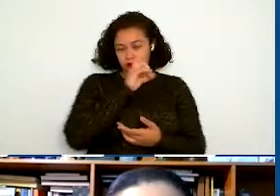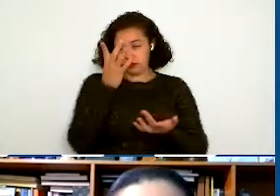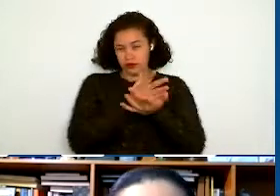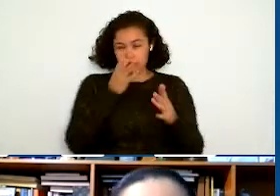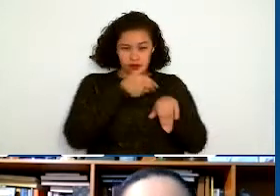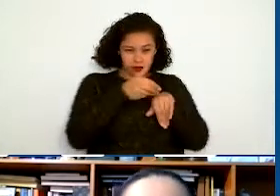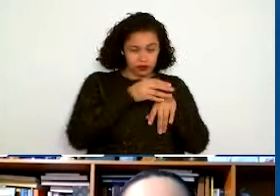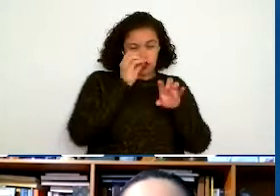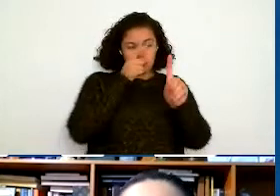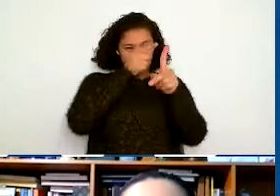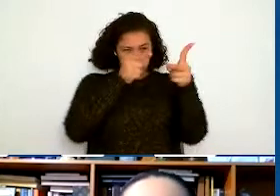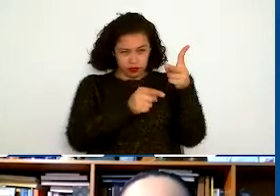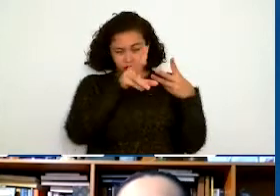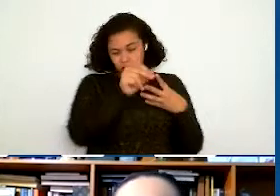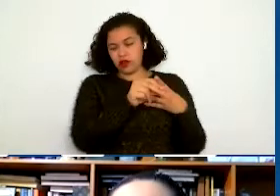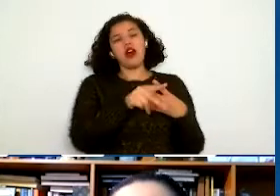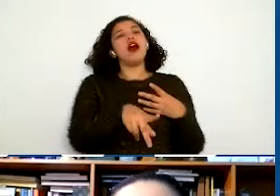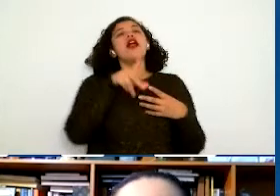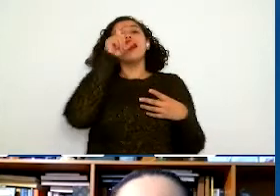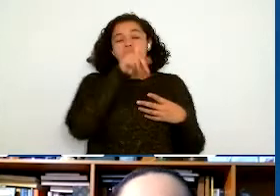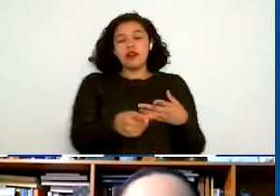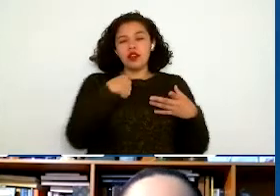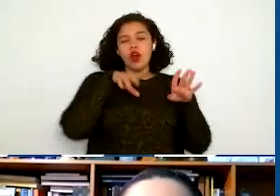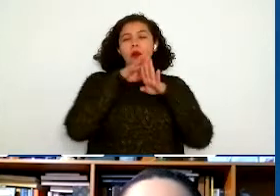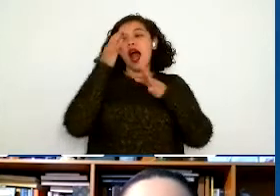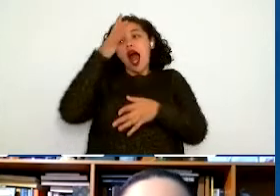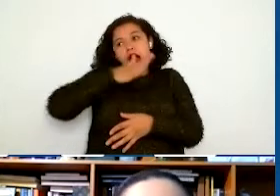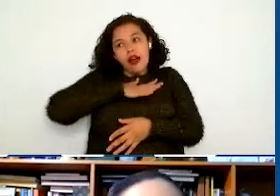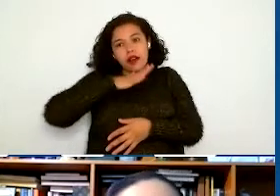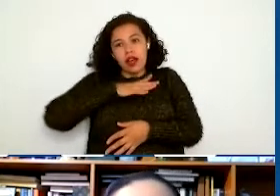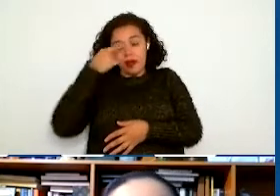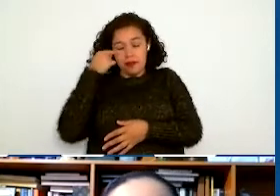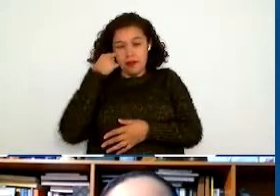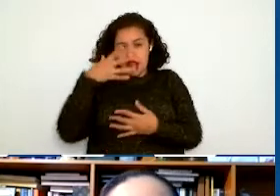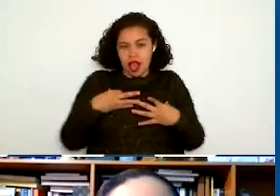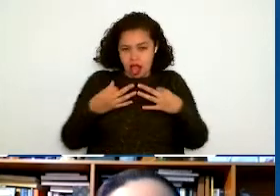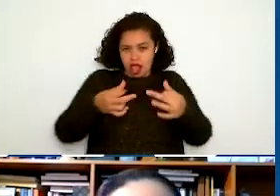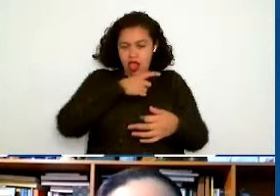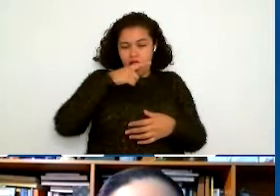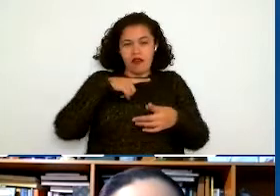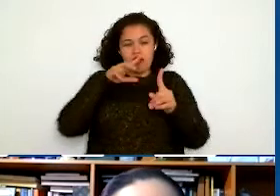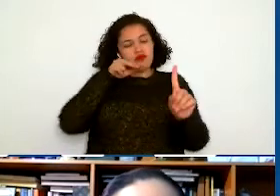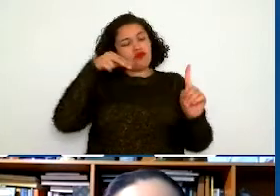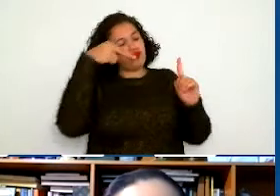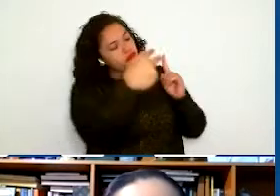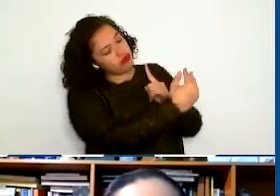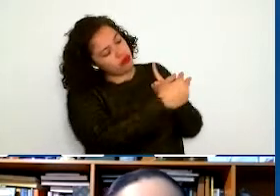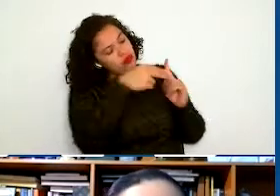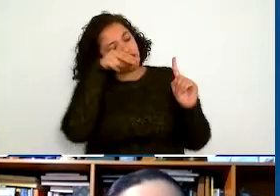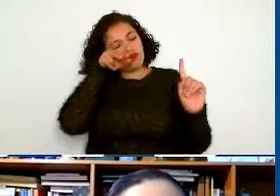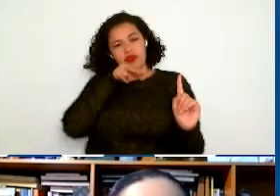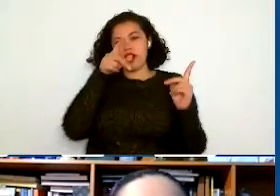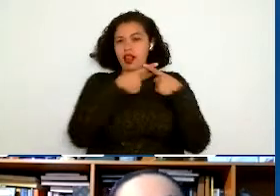muy objetivos, sino nos va dilucidando que también la calidad tiene que mirarse desde otras posturas, ¿no?, desde